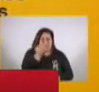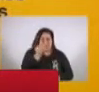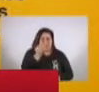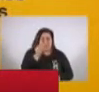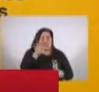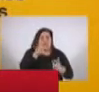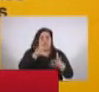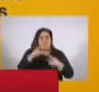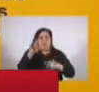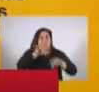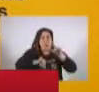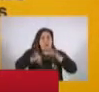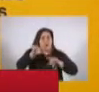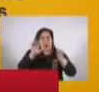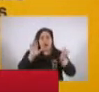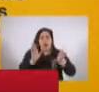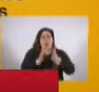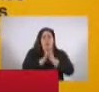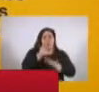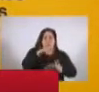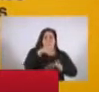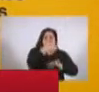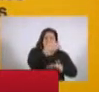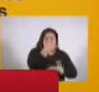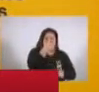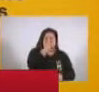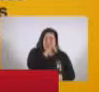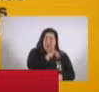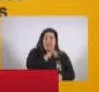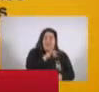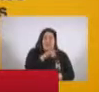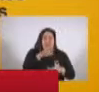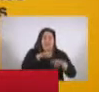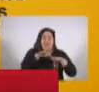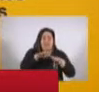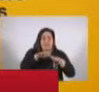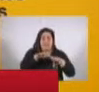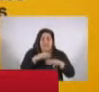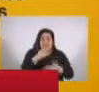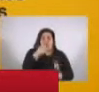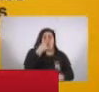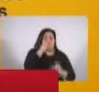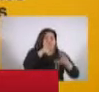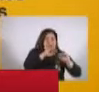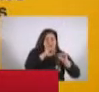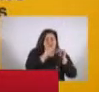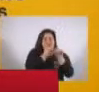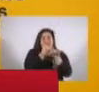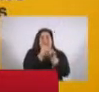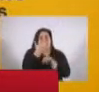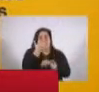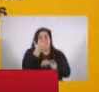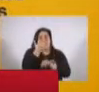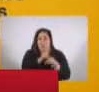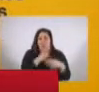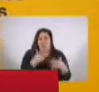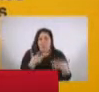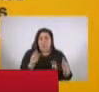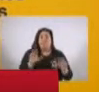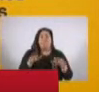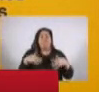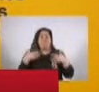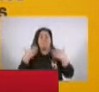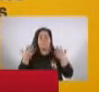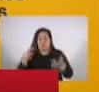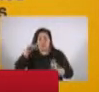ni nacional en la provincia, pero gente me contaban de la provincia de Buenos Aires que va a ver, y del segmento joven, de ese segmento que efectivamente, como decís, Guada, el